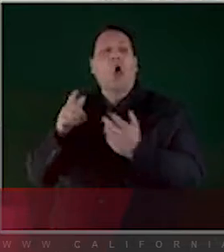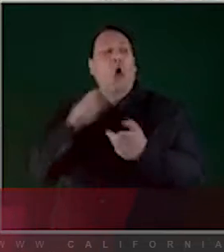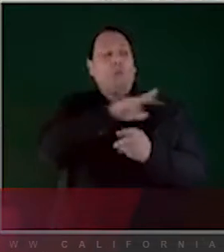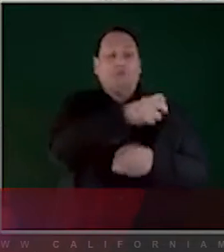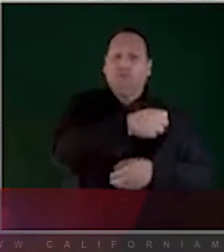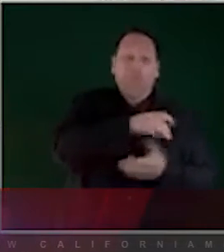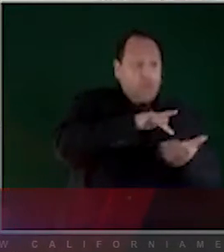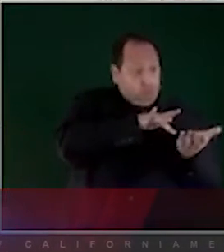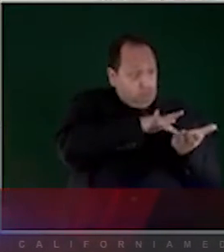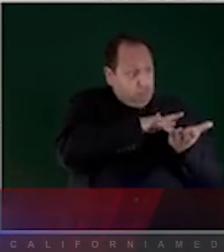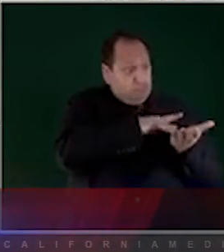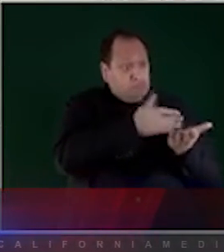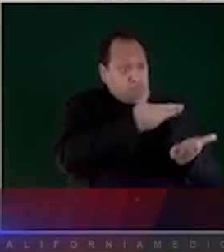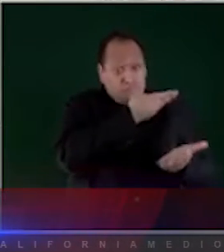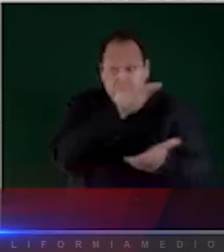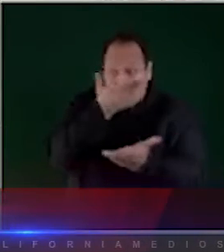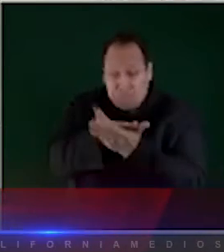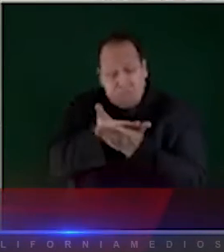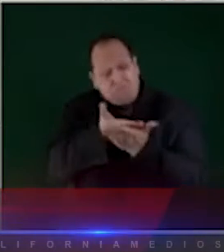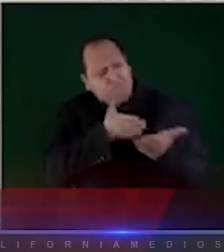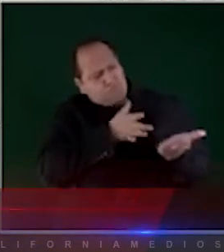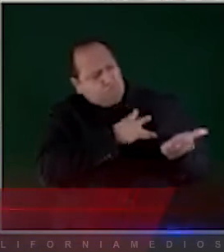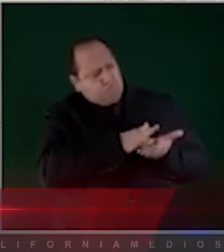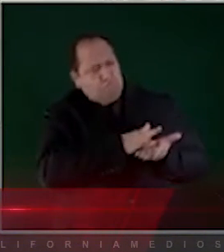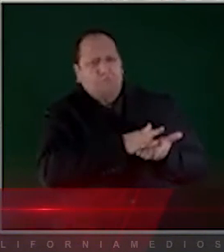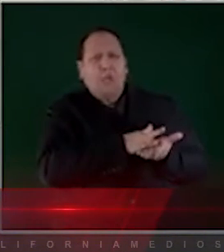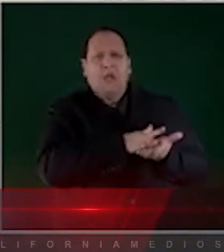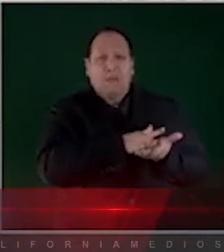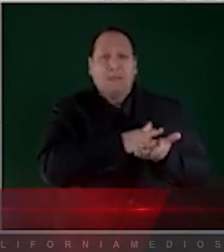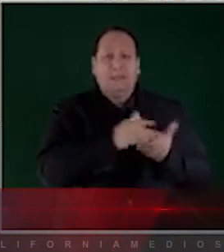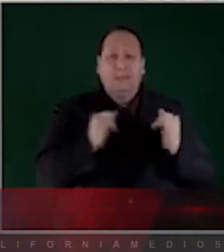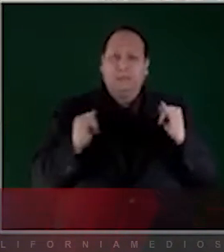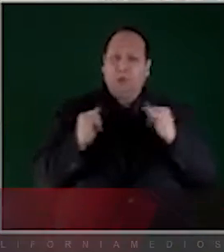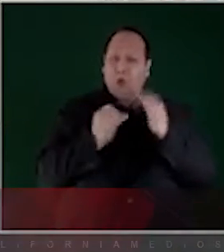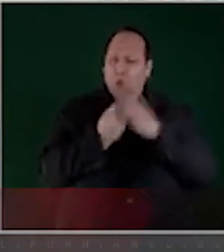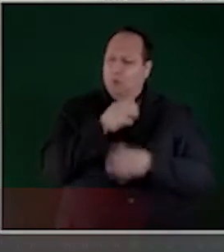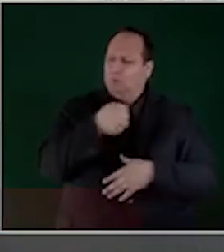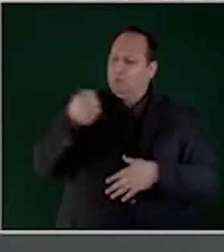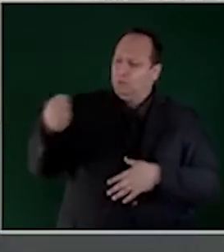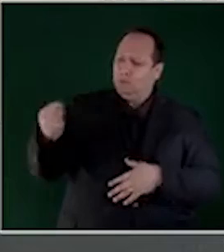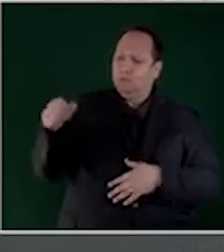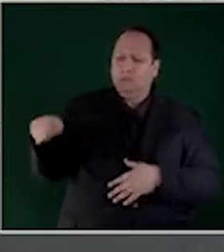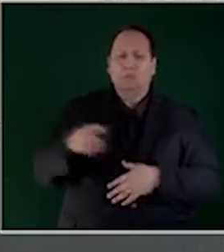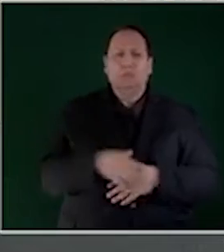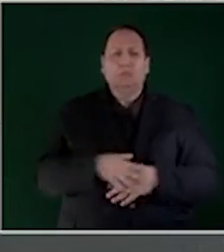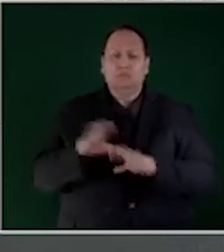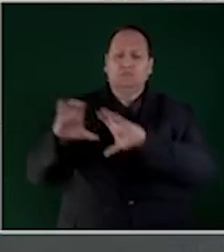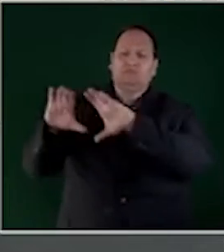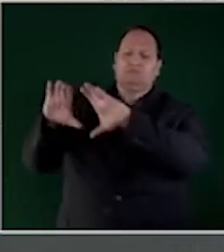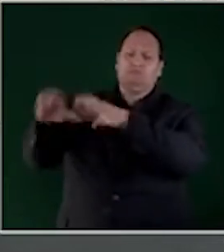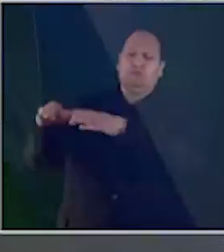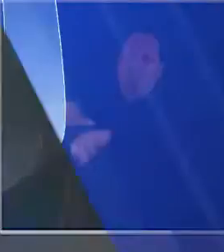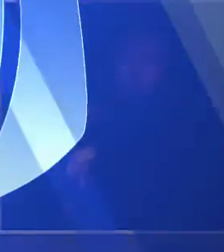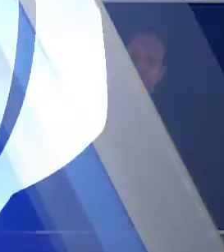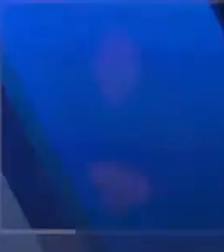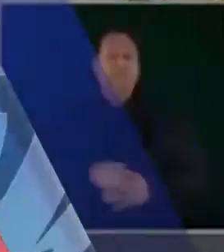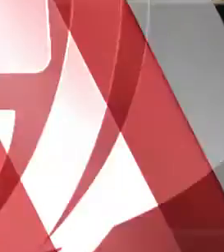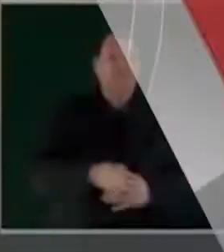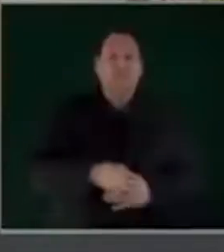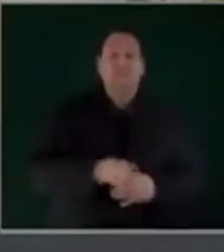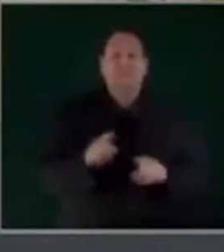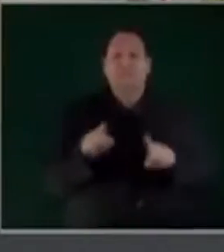la gobernadora en ese propósito de que esta institución se consolide se